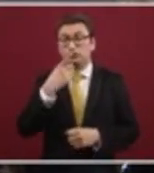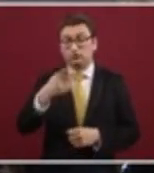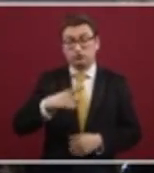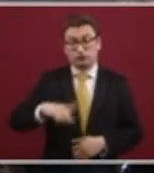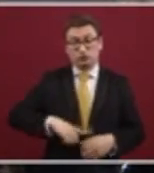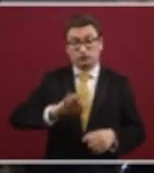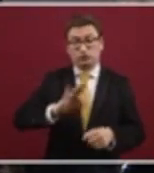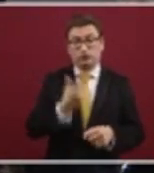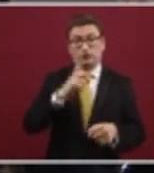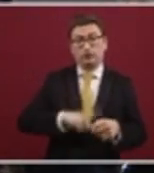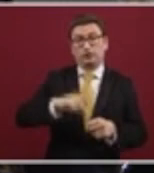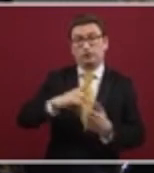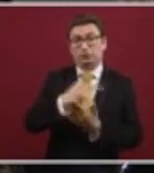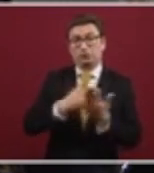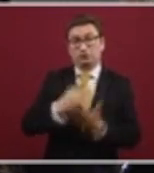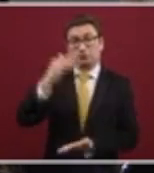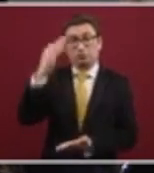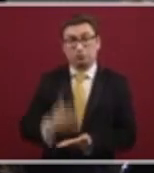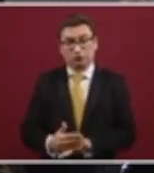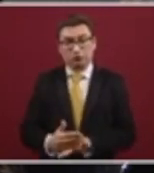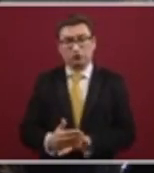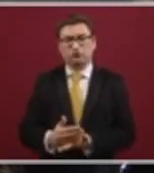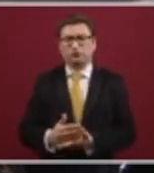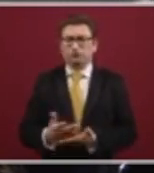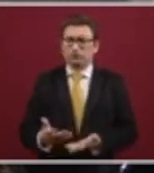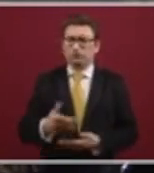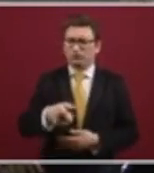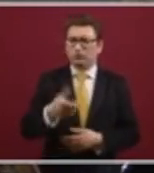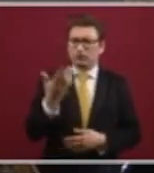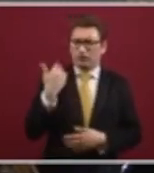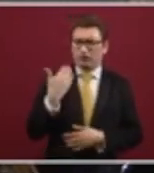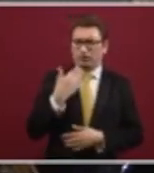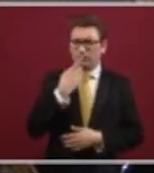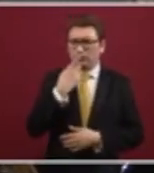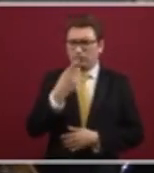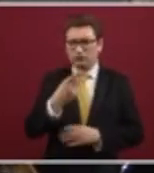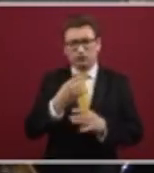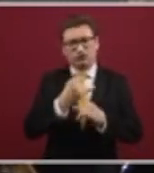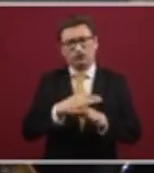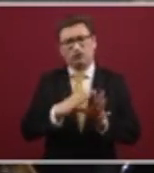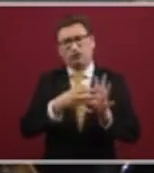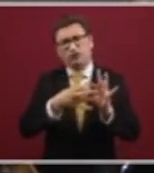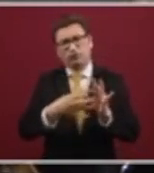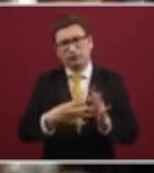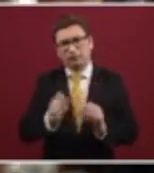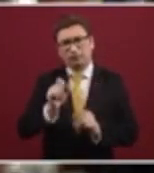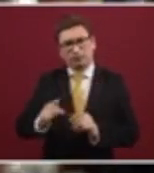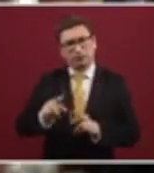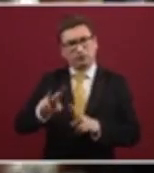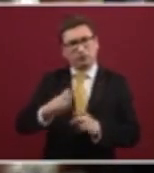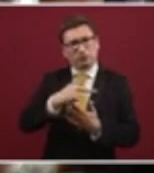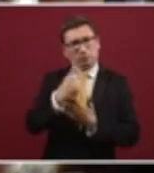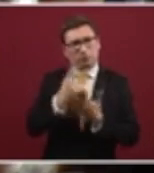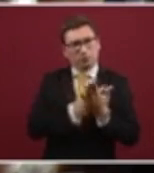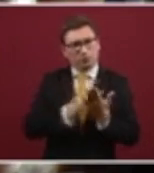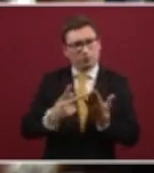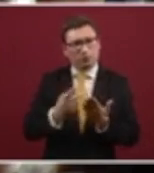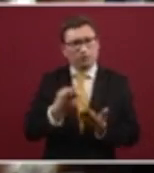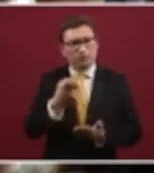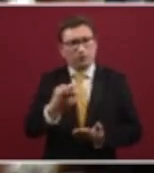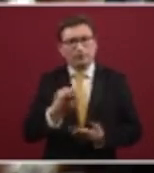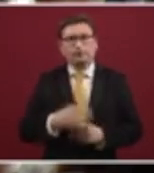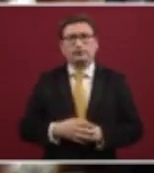gobierno federal. Usted dijo aquí hace unas semanas que se daría un informe sobre la situación de ese programa que se había